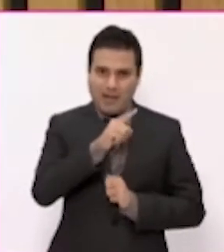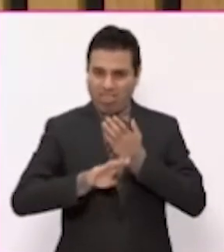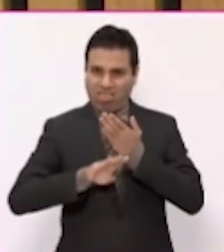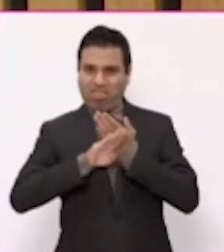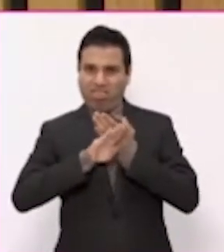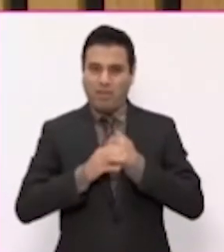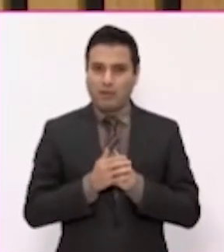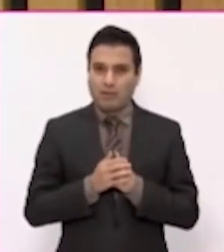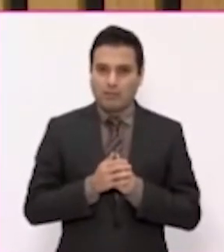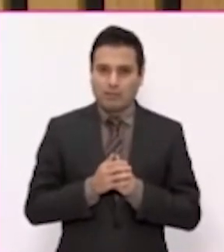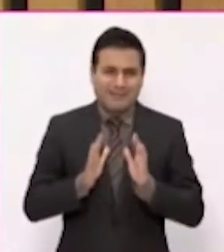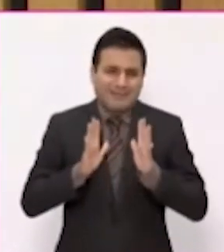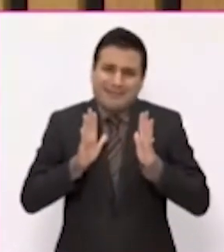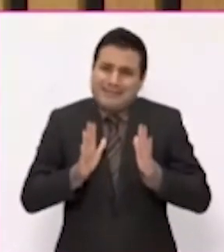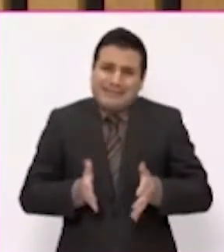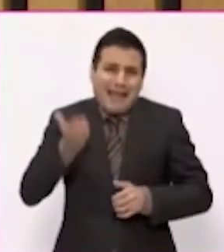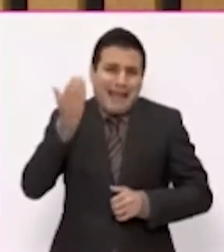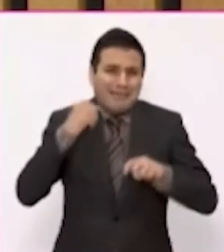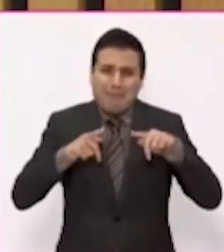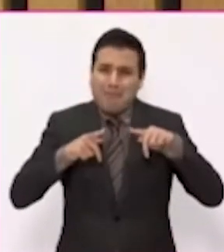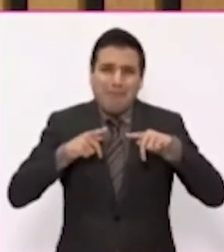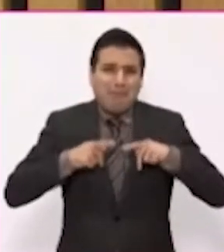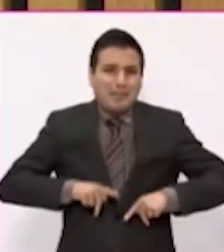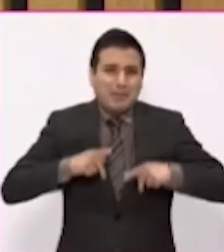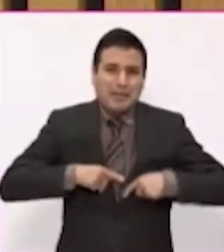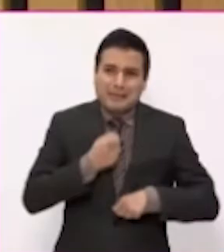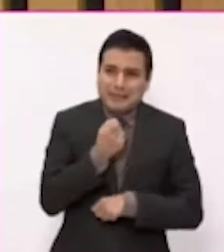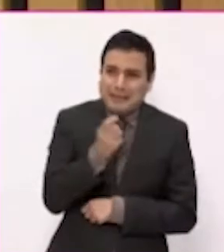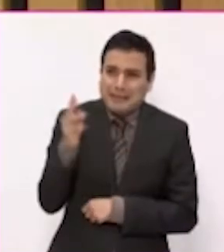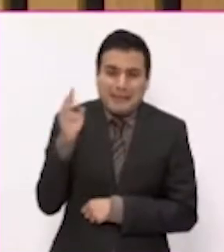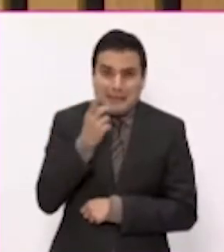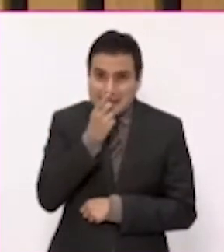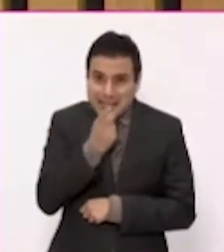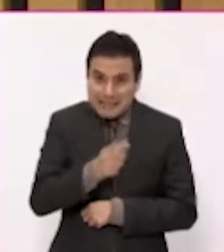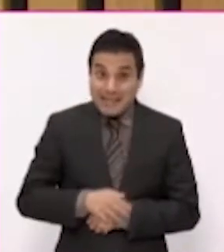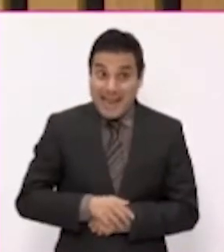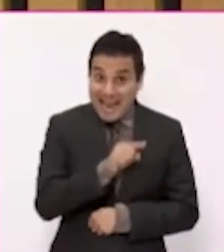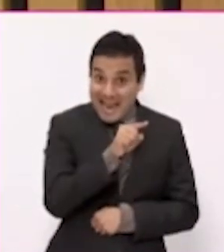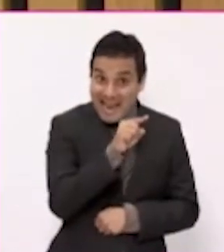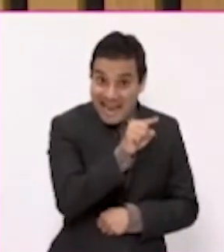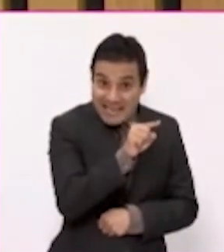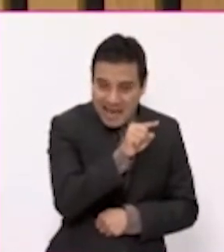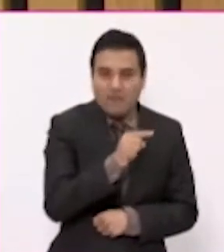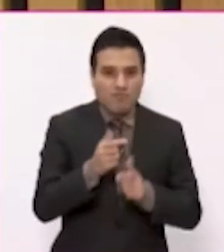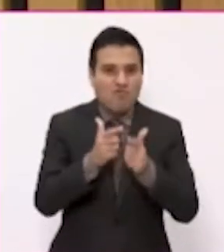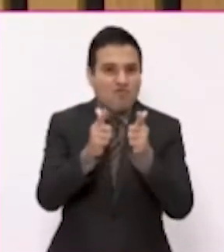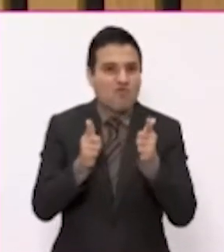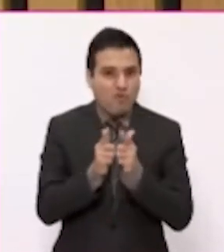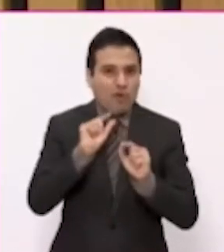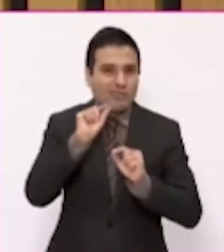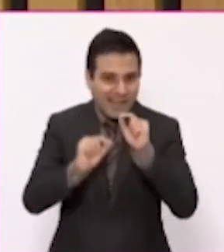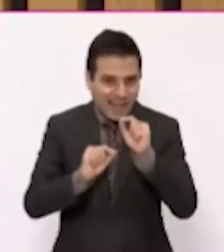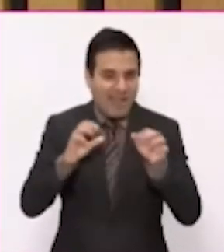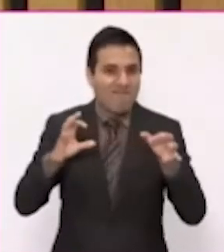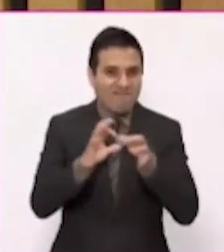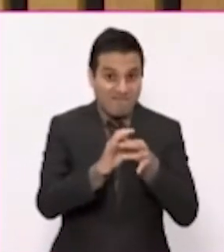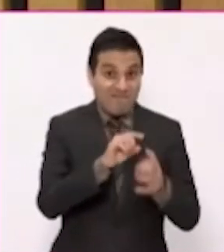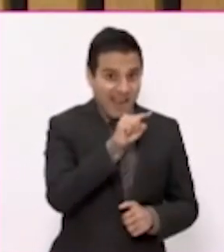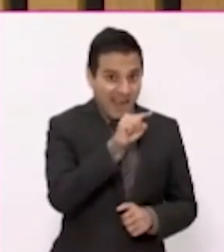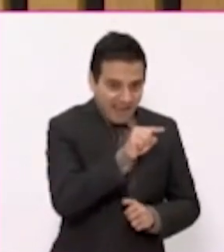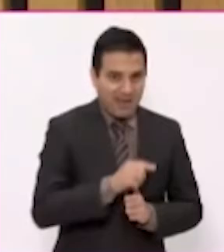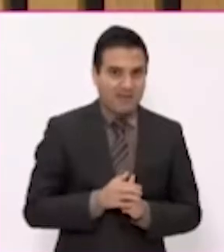sido señalada reiteradamente, no por mí, de tener vínculos con esos grupos de trata de personas. De eso